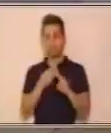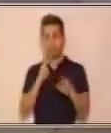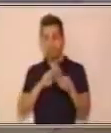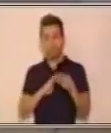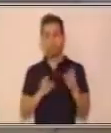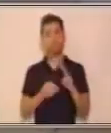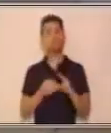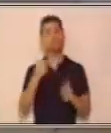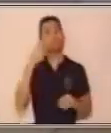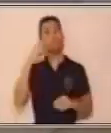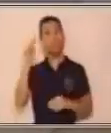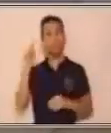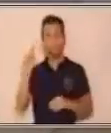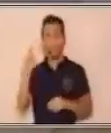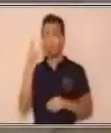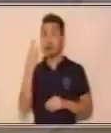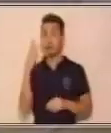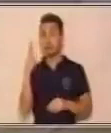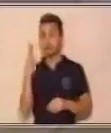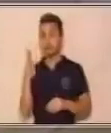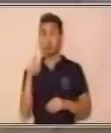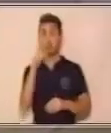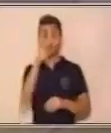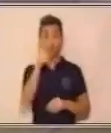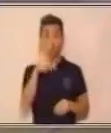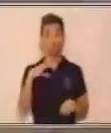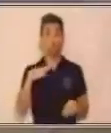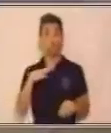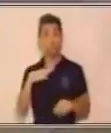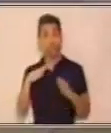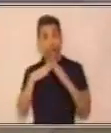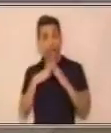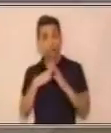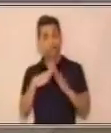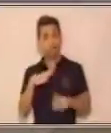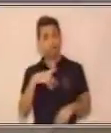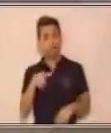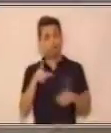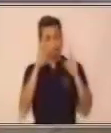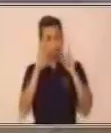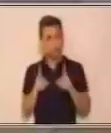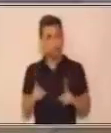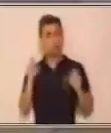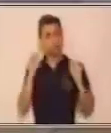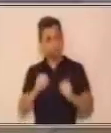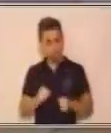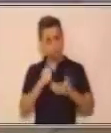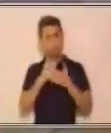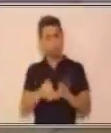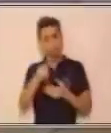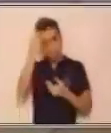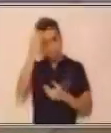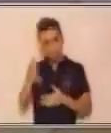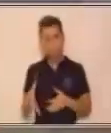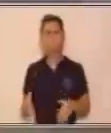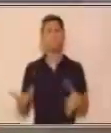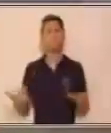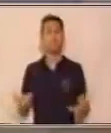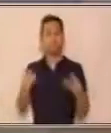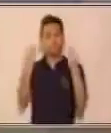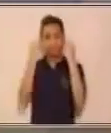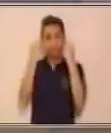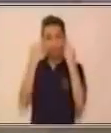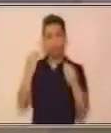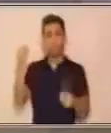con discapacidad, este tema les ayudará a ejercitar habilidades y destrezas como la atención, la